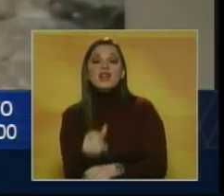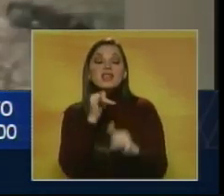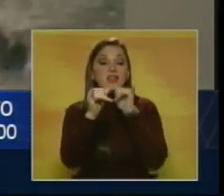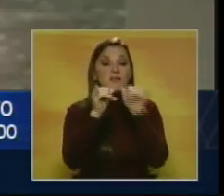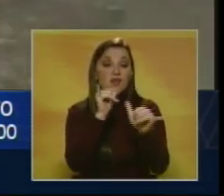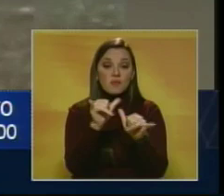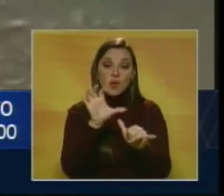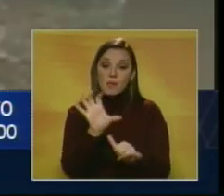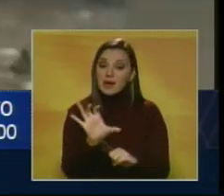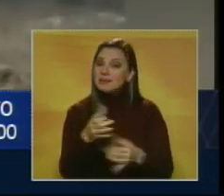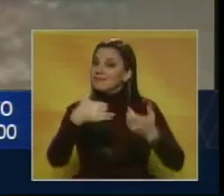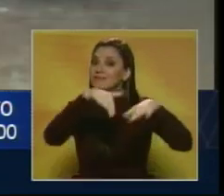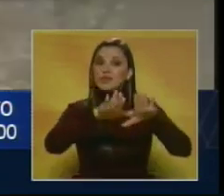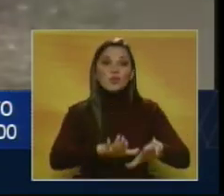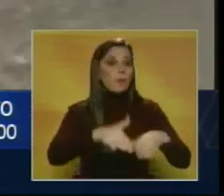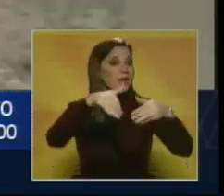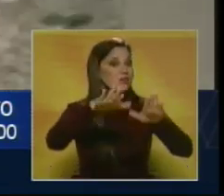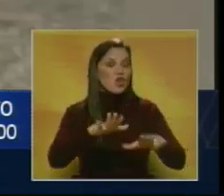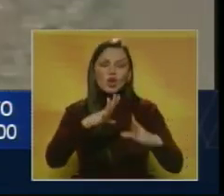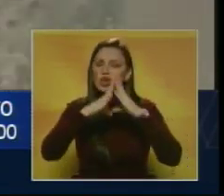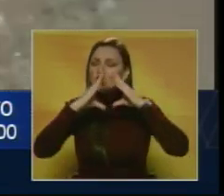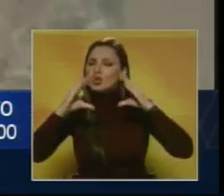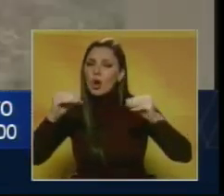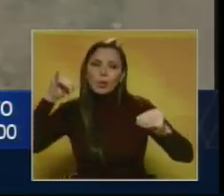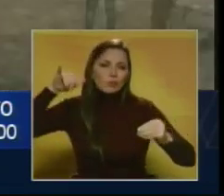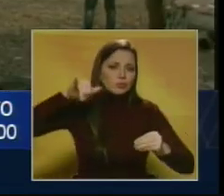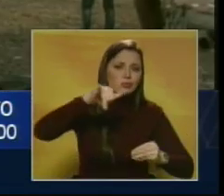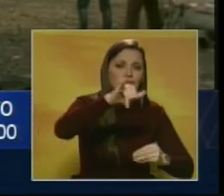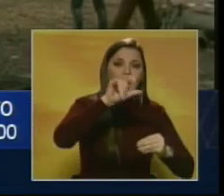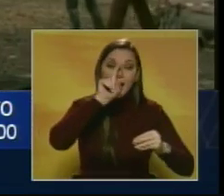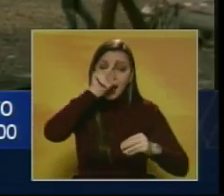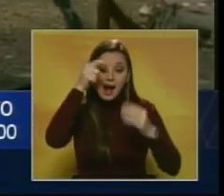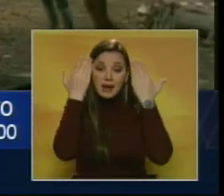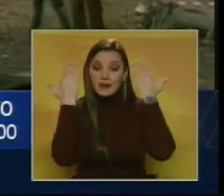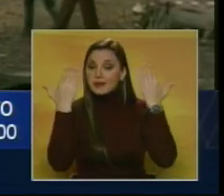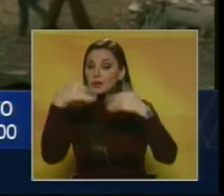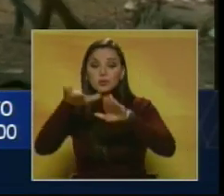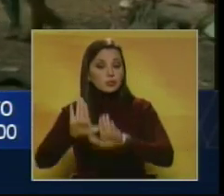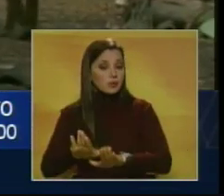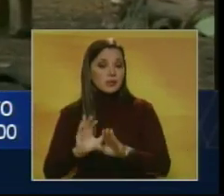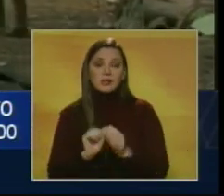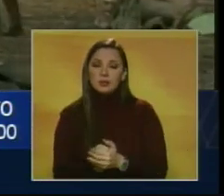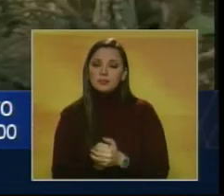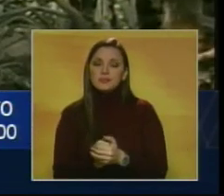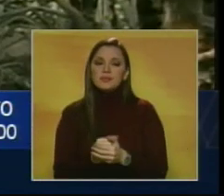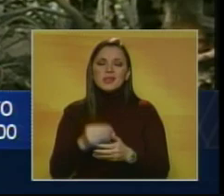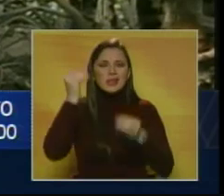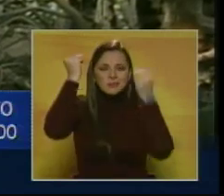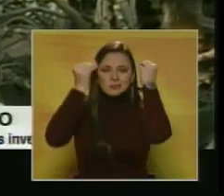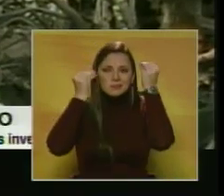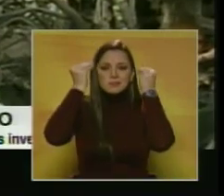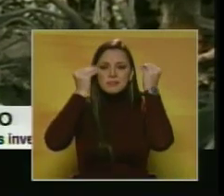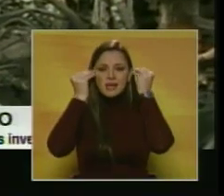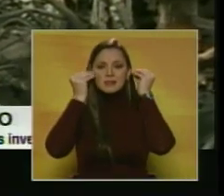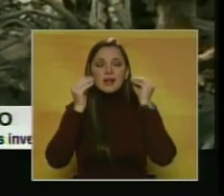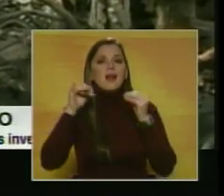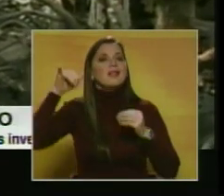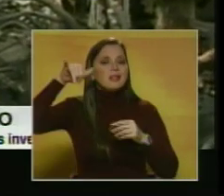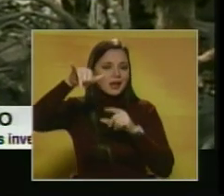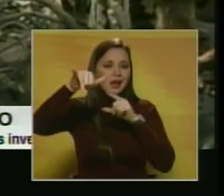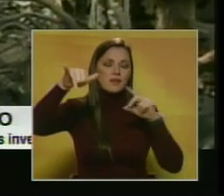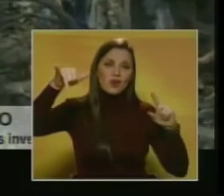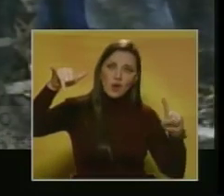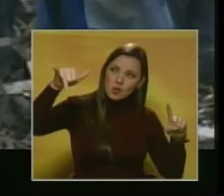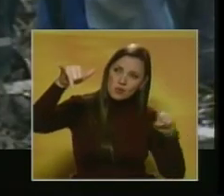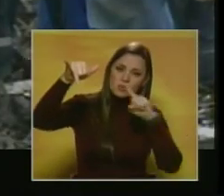país canceló todos los vuelos a Egipto y aseguró que, aunque aún no hay una conclusión definitiva, cree probable la tesis de que el avión fue